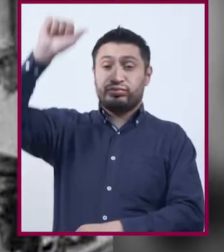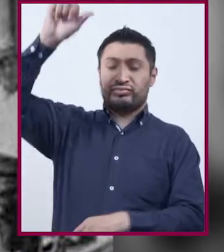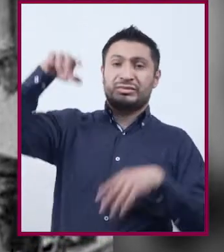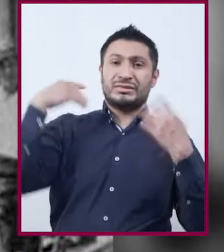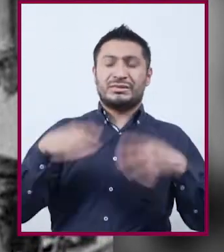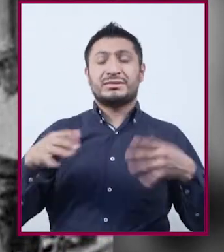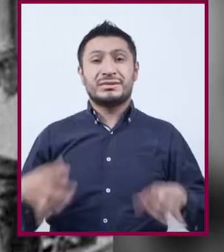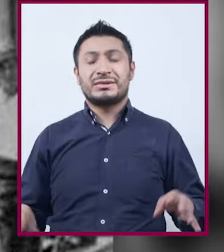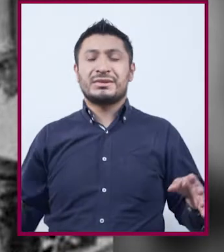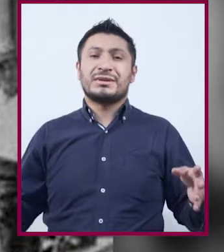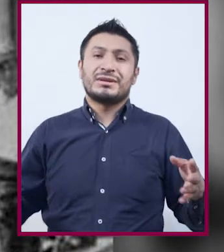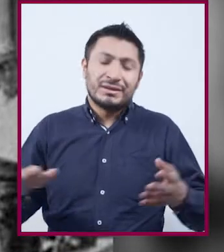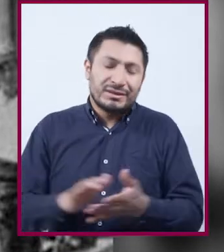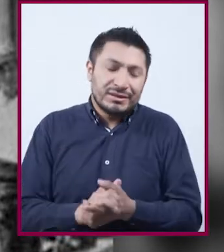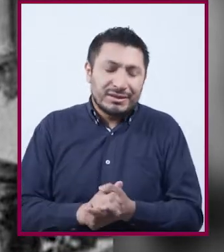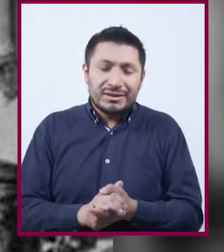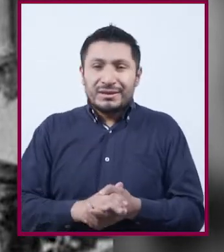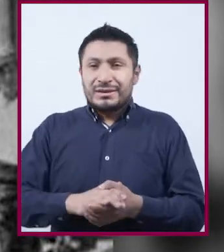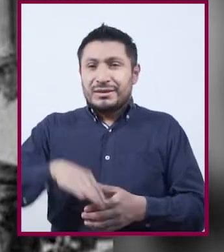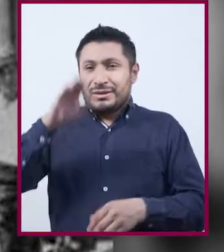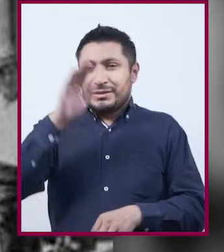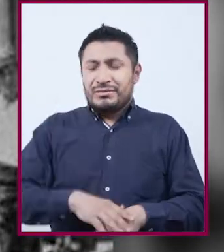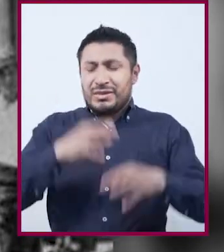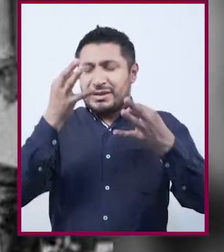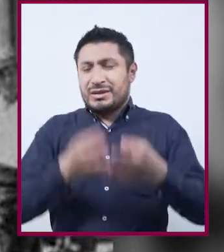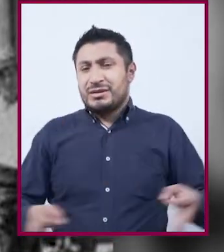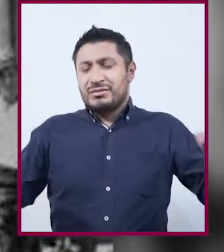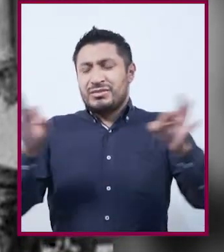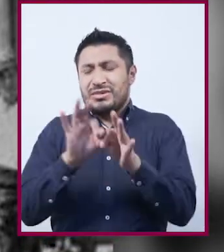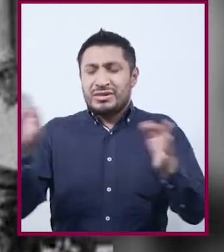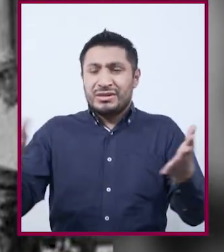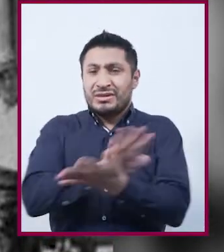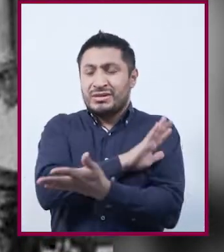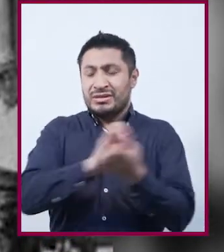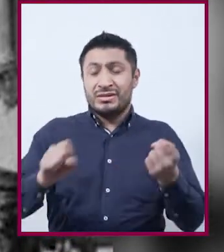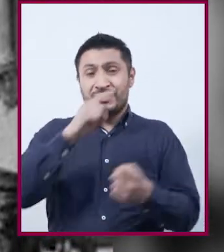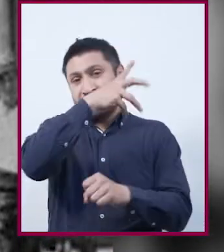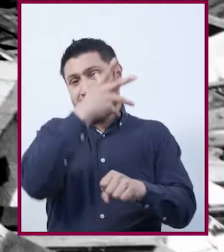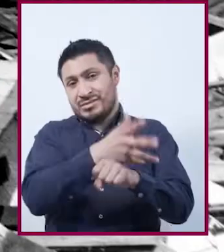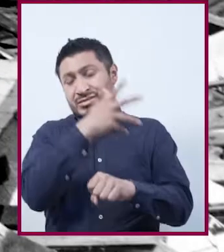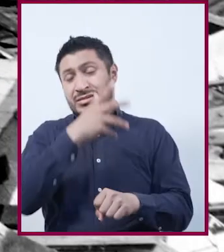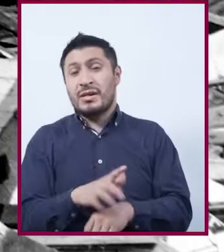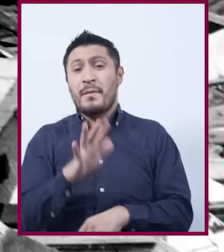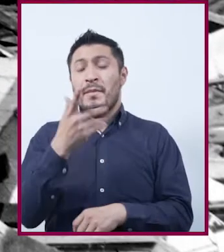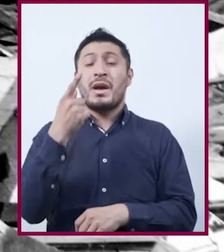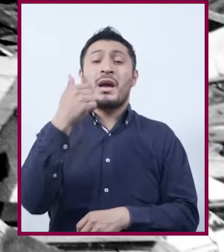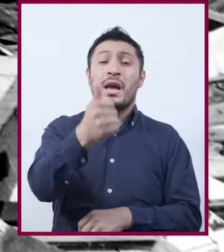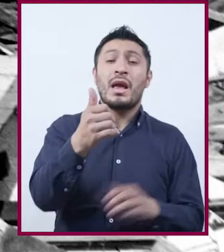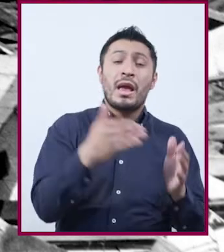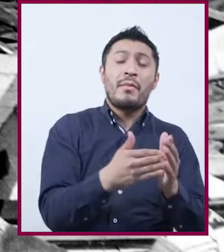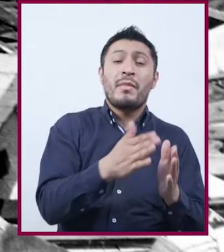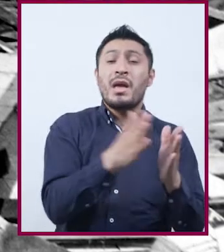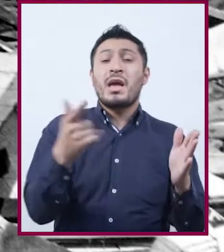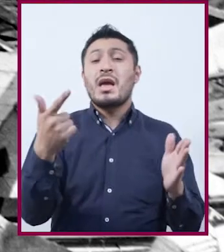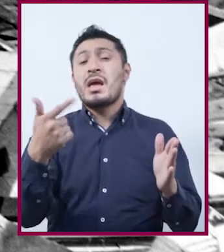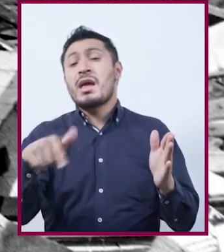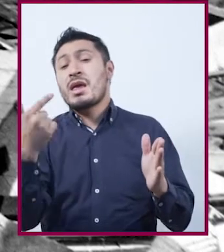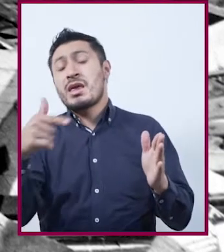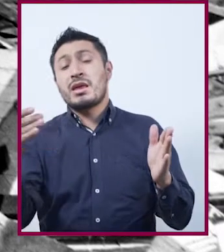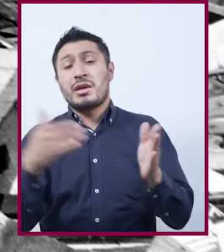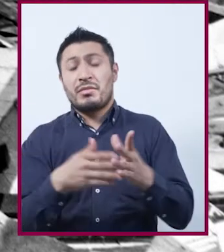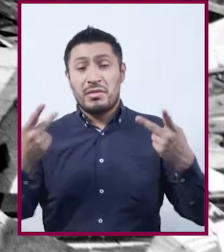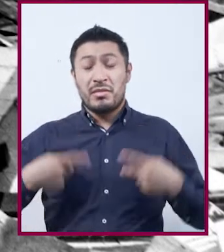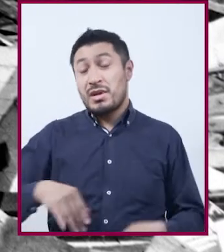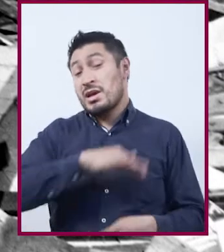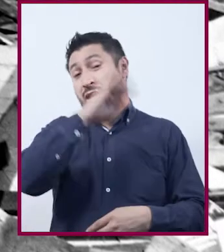El resultado fue la tragedia natural más grande en la historia de los Estados Unidos. Se calcula que entre 6,000 y